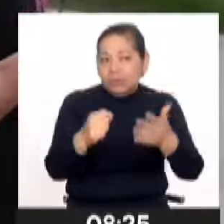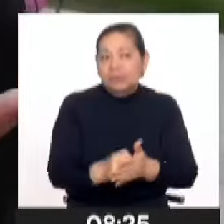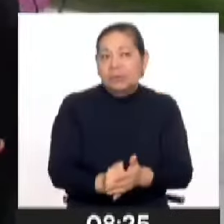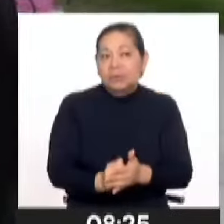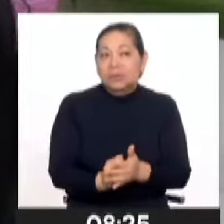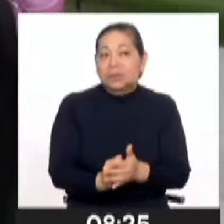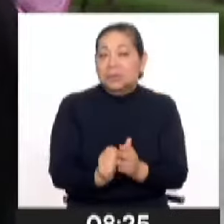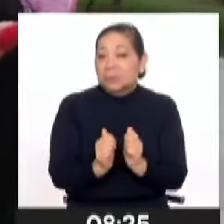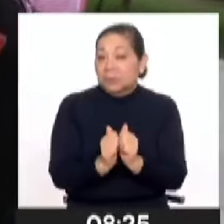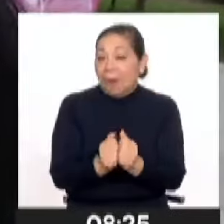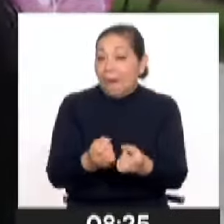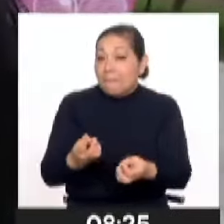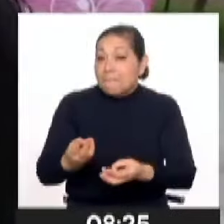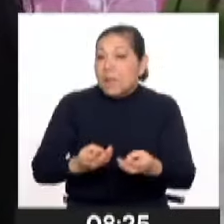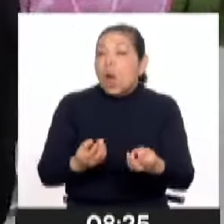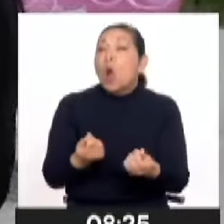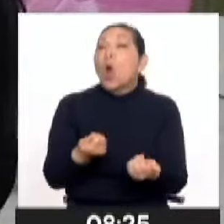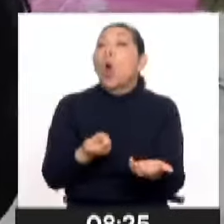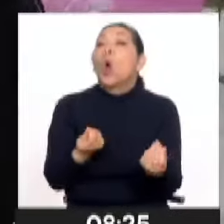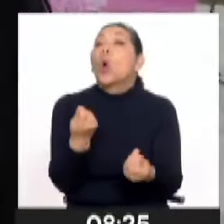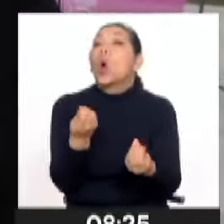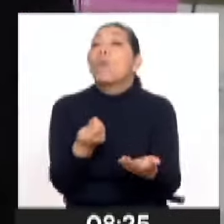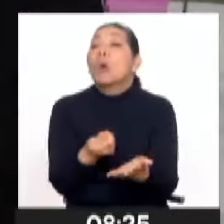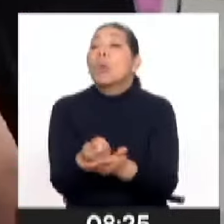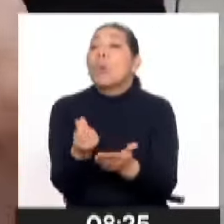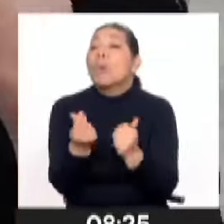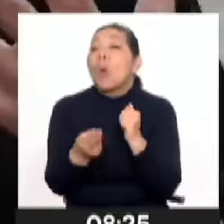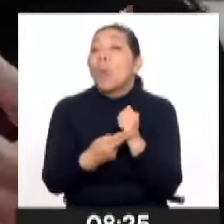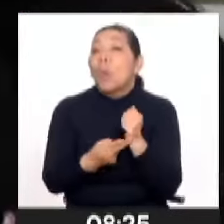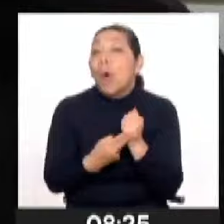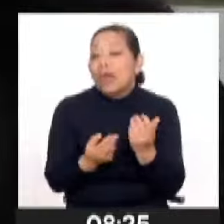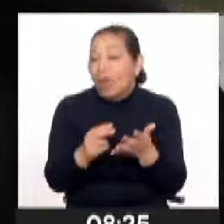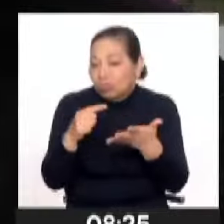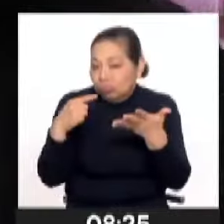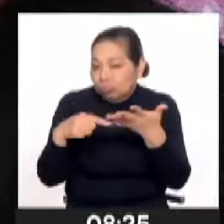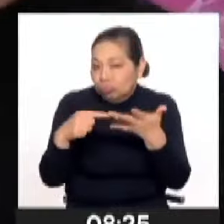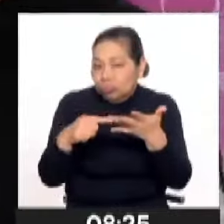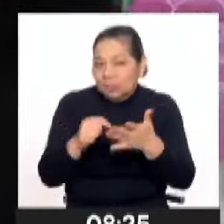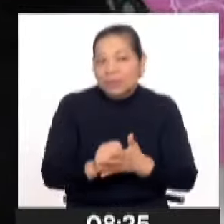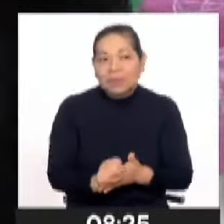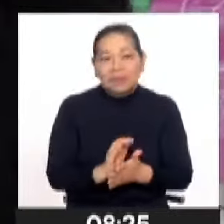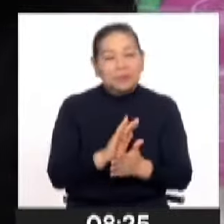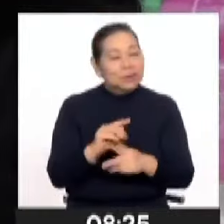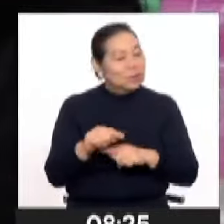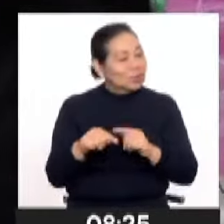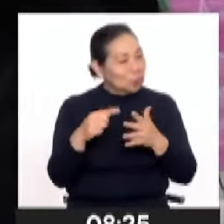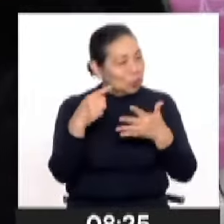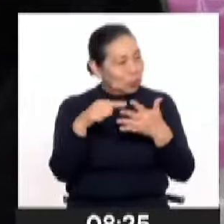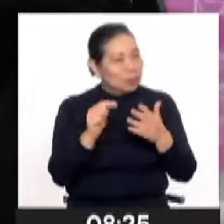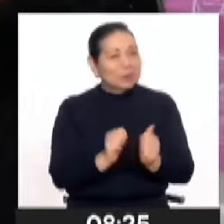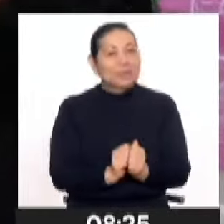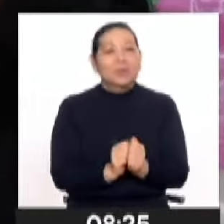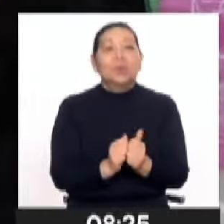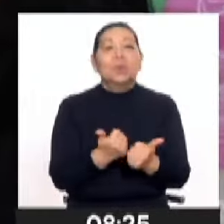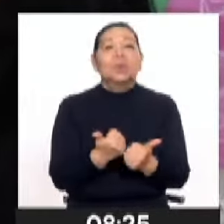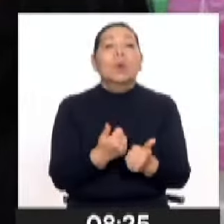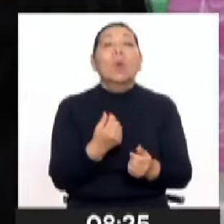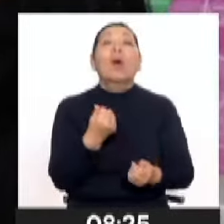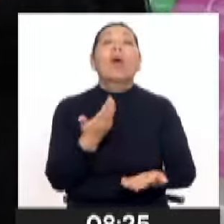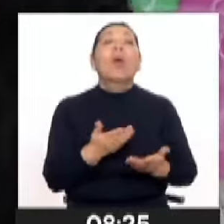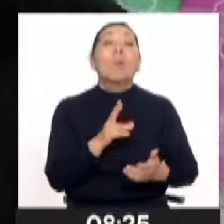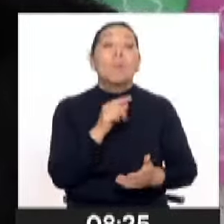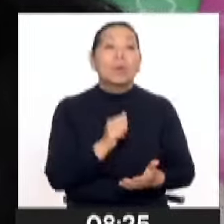vamos a acompañar al mercado, cómo compran, cómo ahorran, todo. Todos los tips. Todos los tips, sí. No, por ejemplo, ¿cuánto es el kilo de pollo?